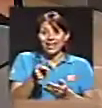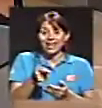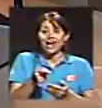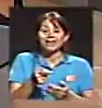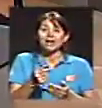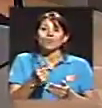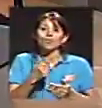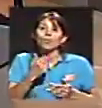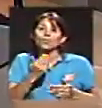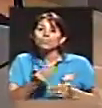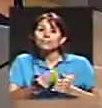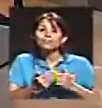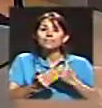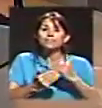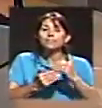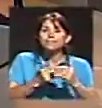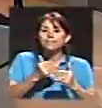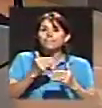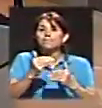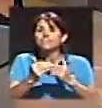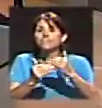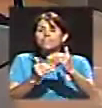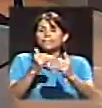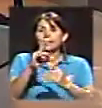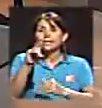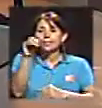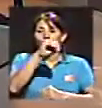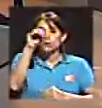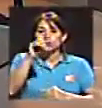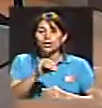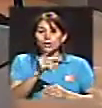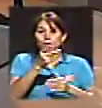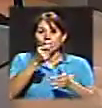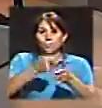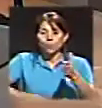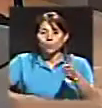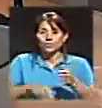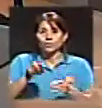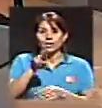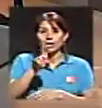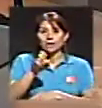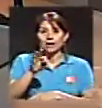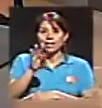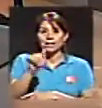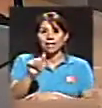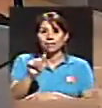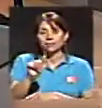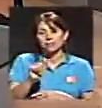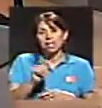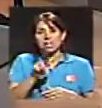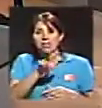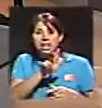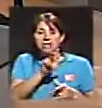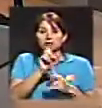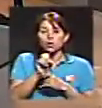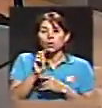escalonamiento de ese 7% del impuesto de renta en 3 o 4 años. que es lo que propusimos. Pasamos de